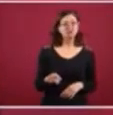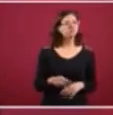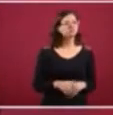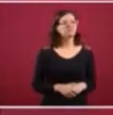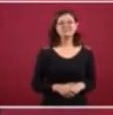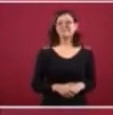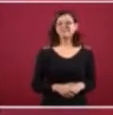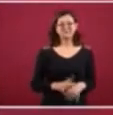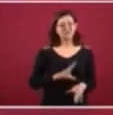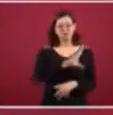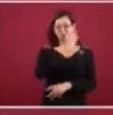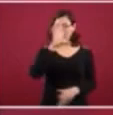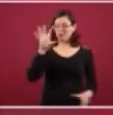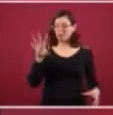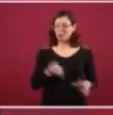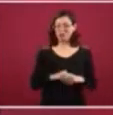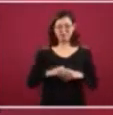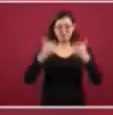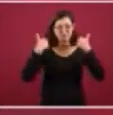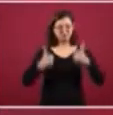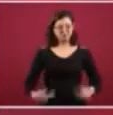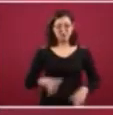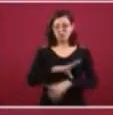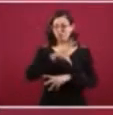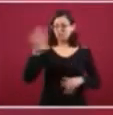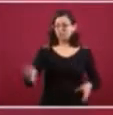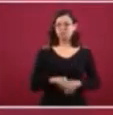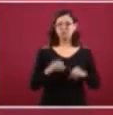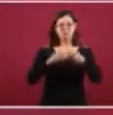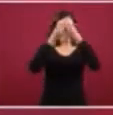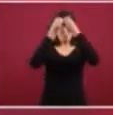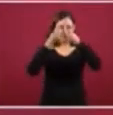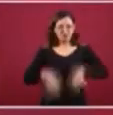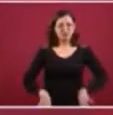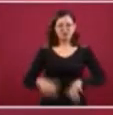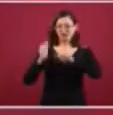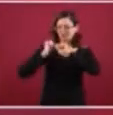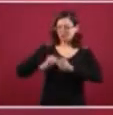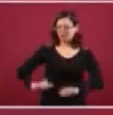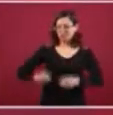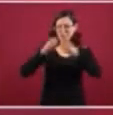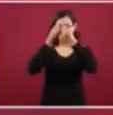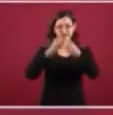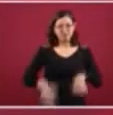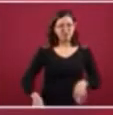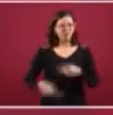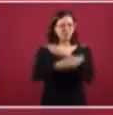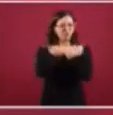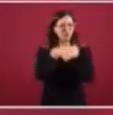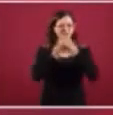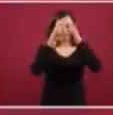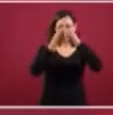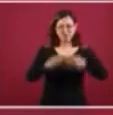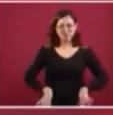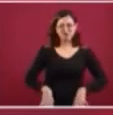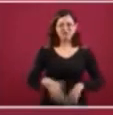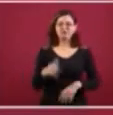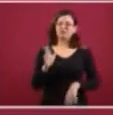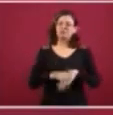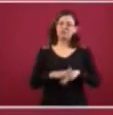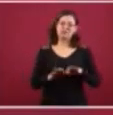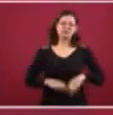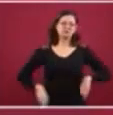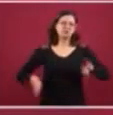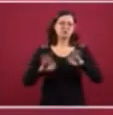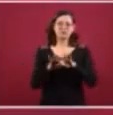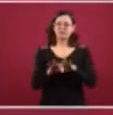perderíamos todo, perderíamos nuestra autoridad moral, que es lo más